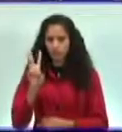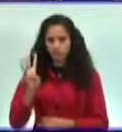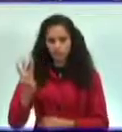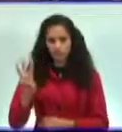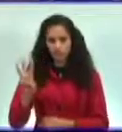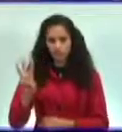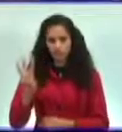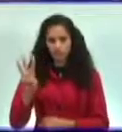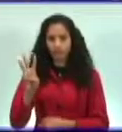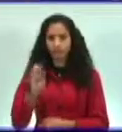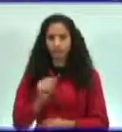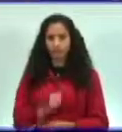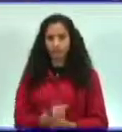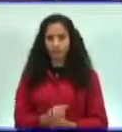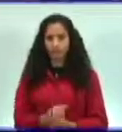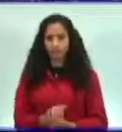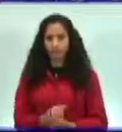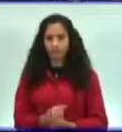tres.